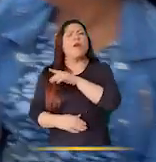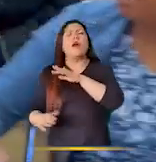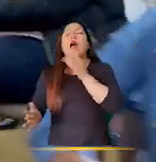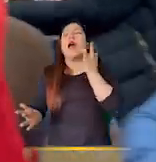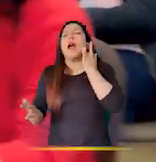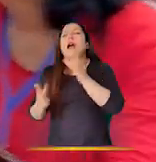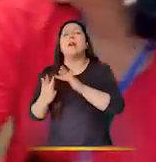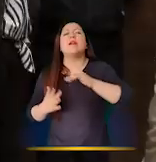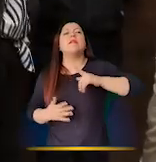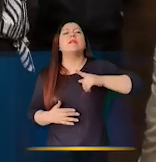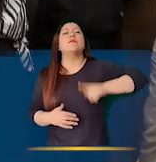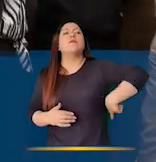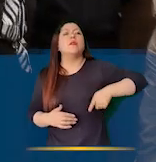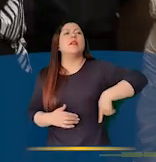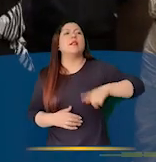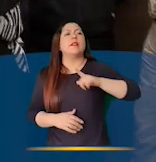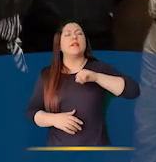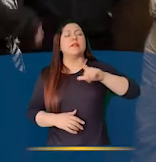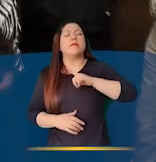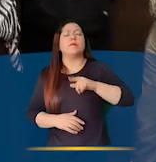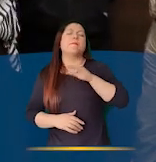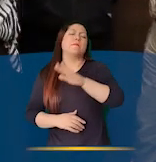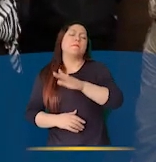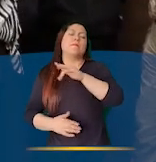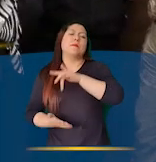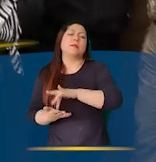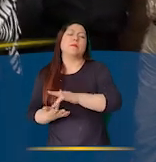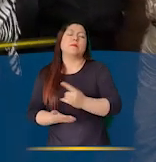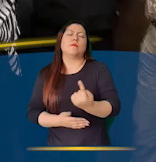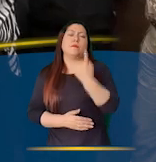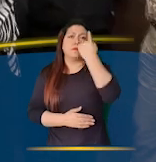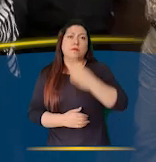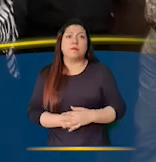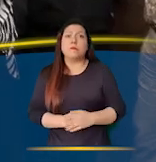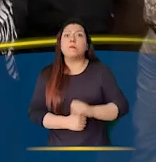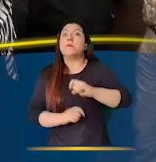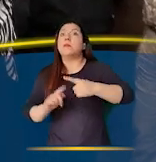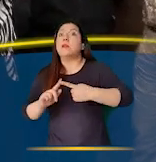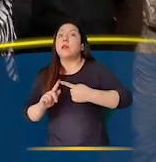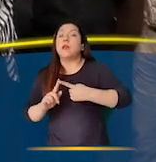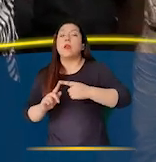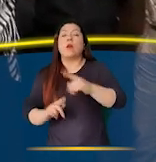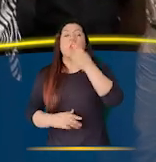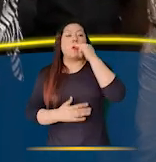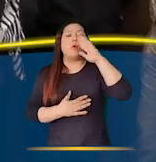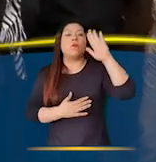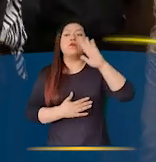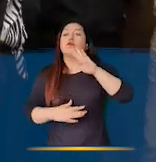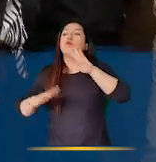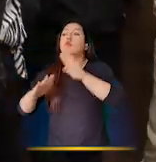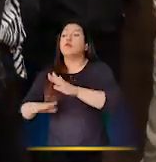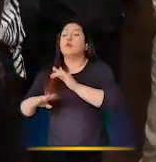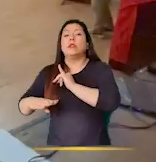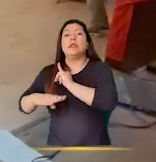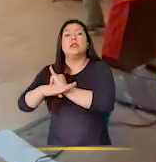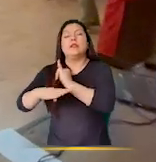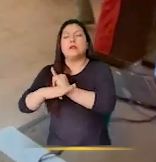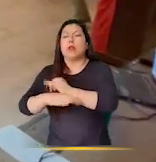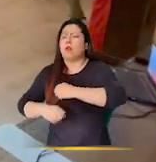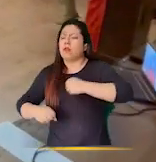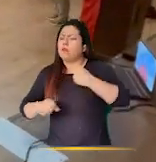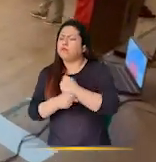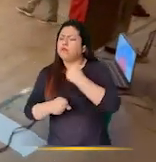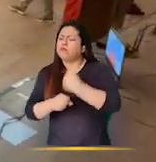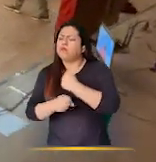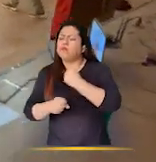procesos a través de la Escuela de Liderazgo y Participación Política, primero porque es un compromiso de